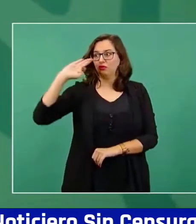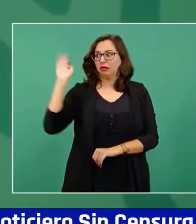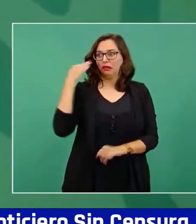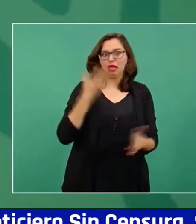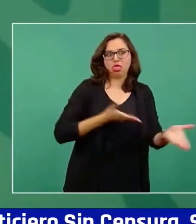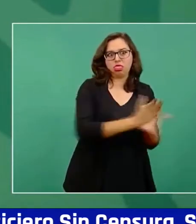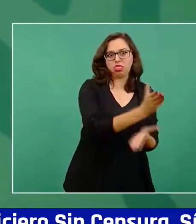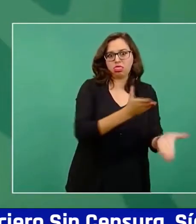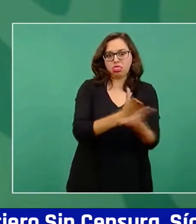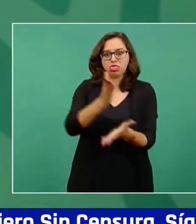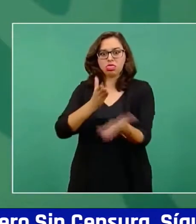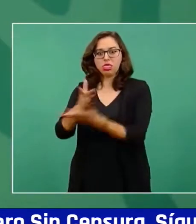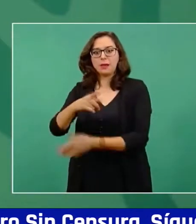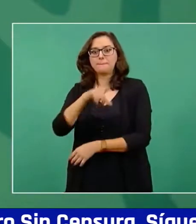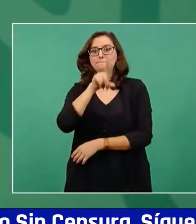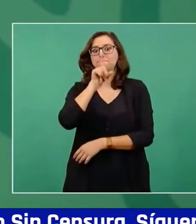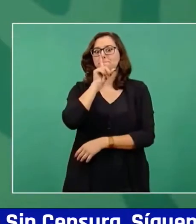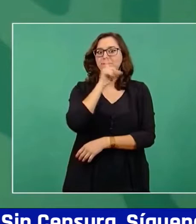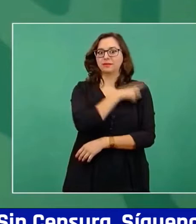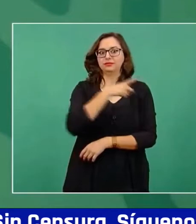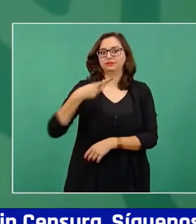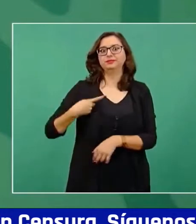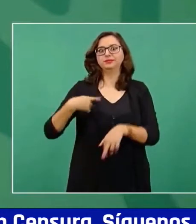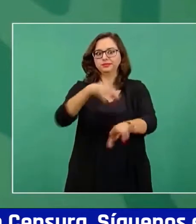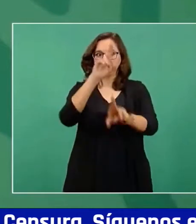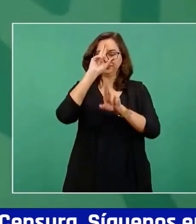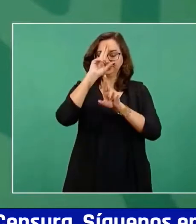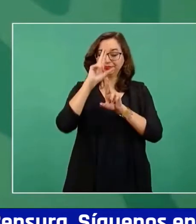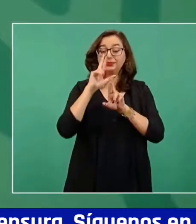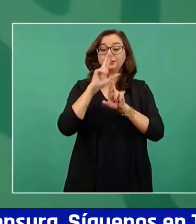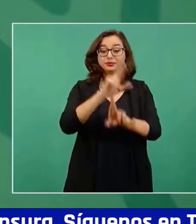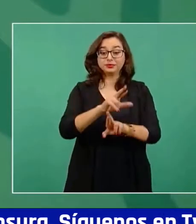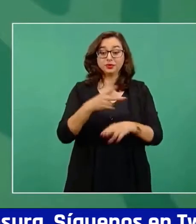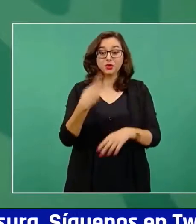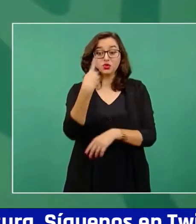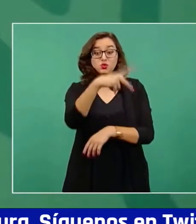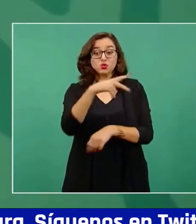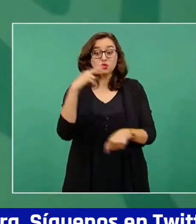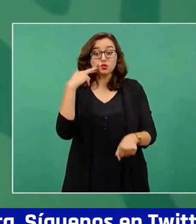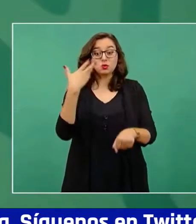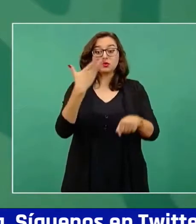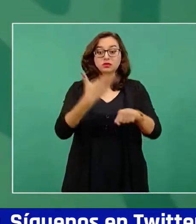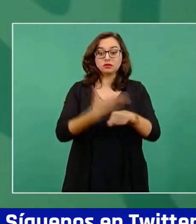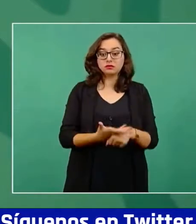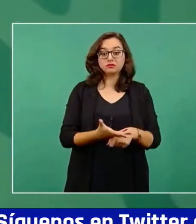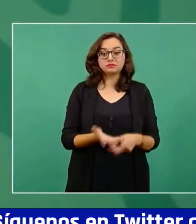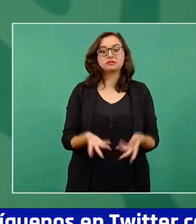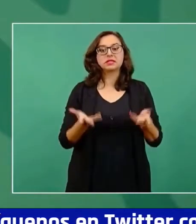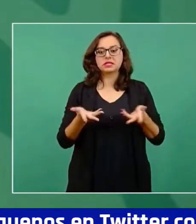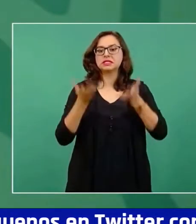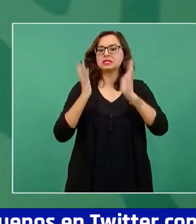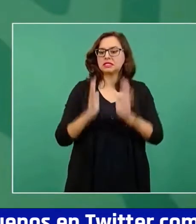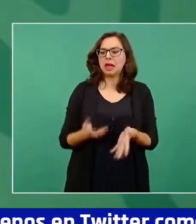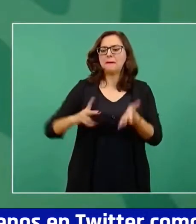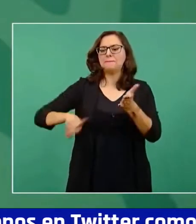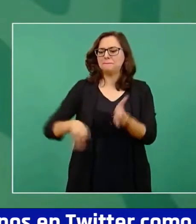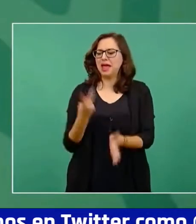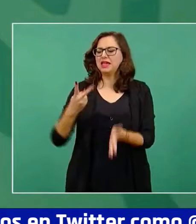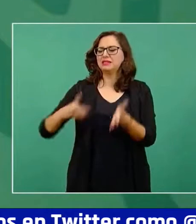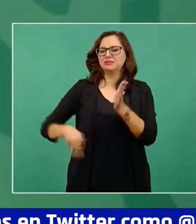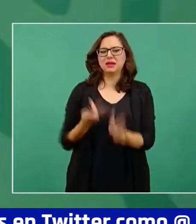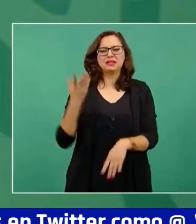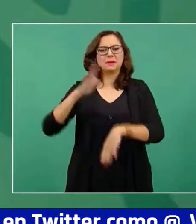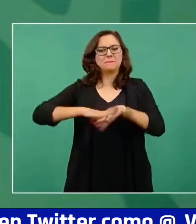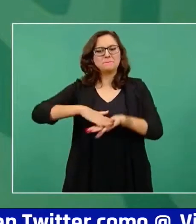hay más denuncias y también más atención